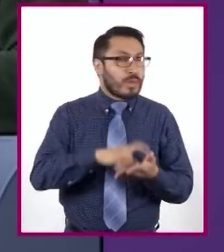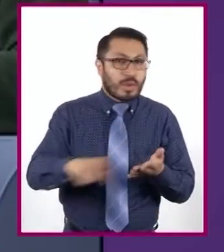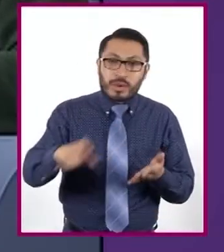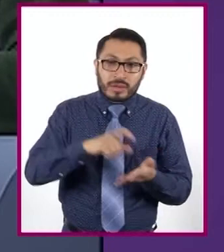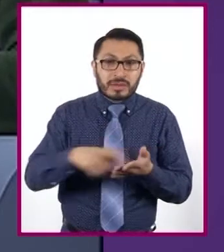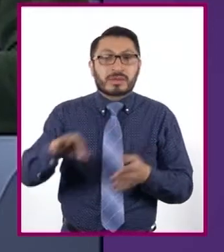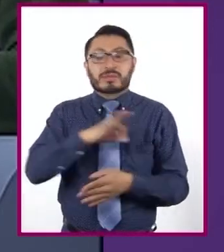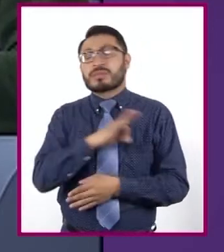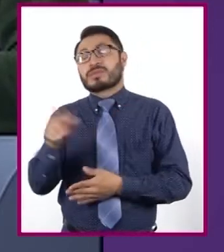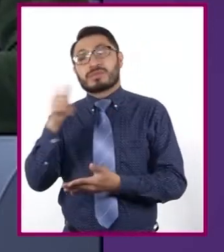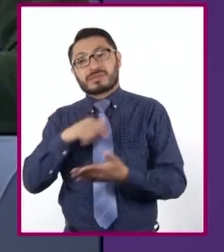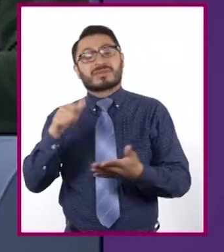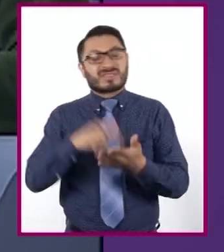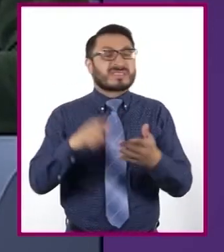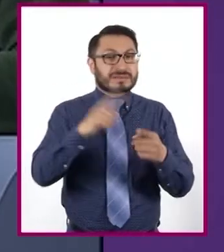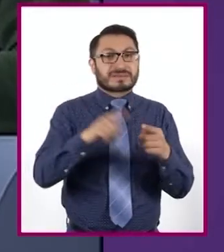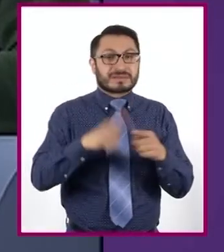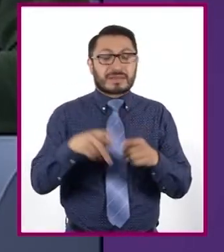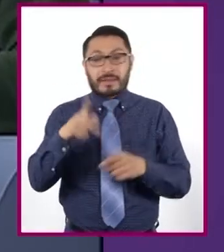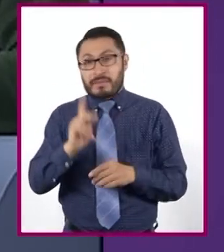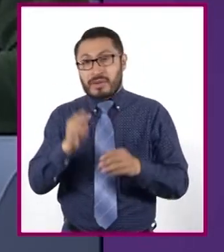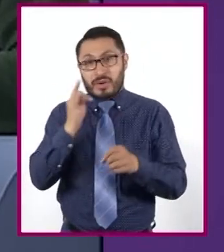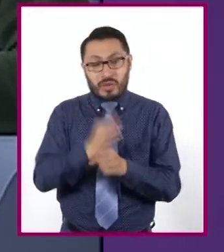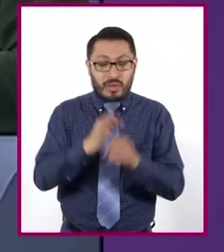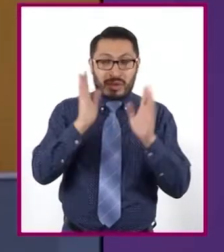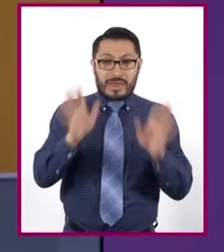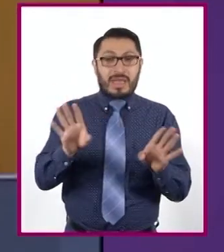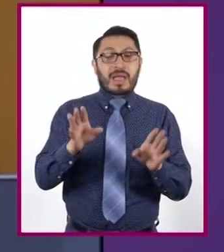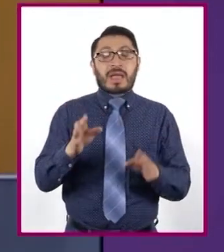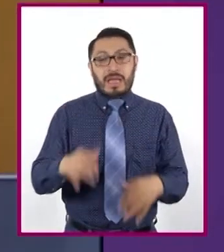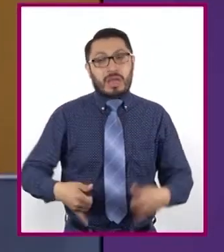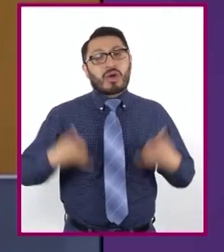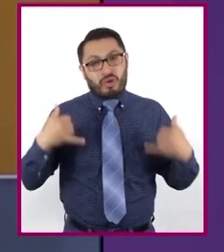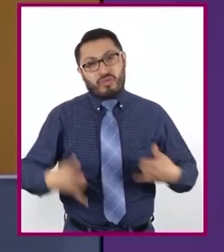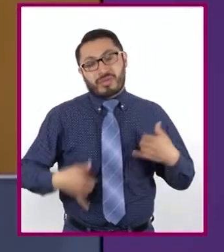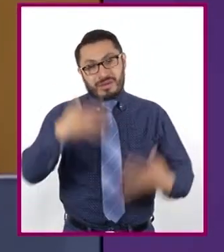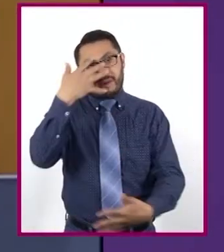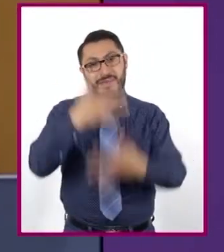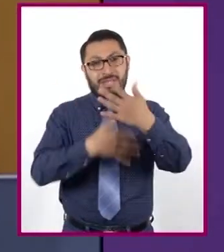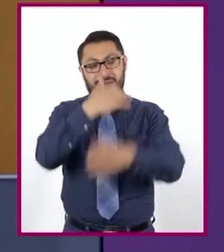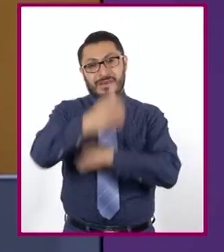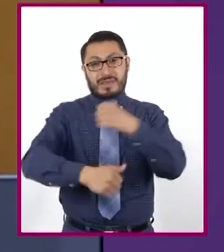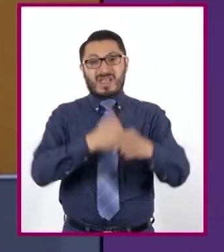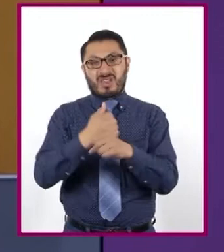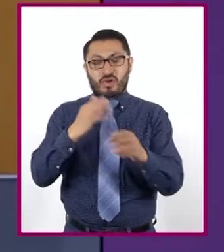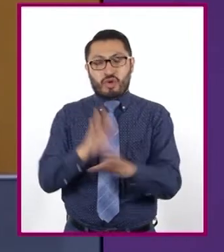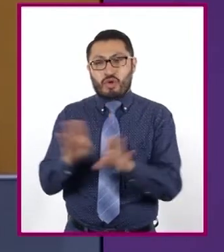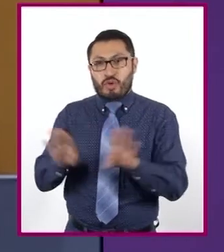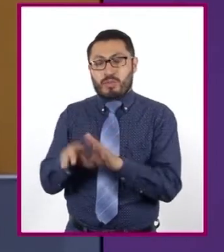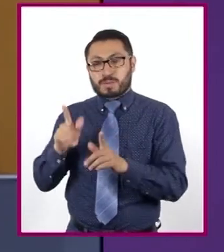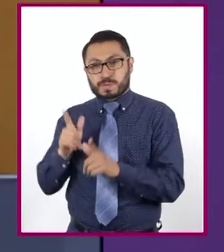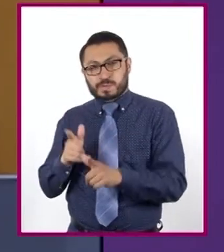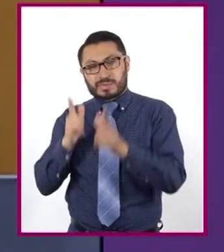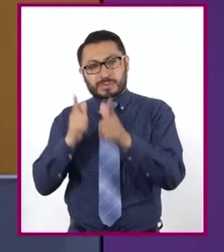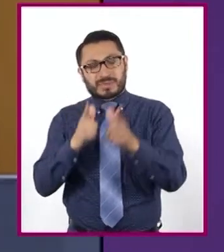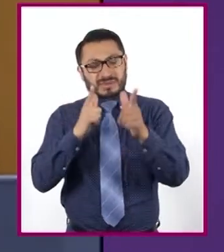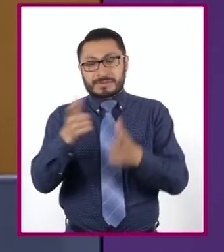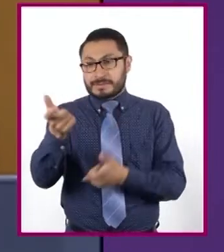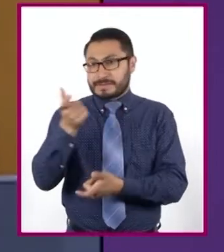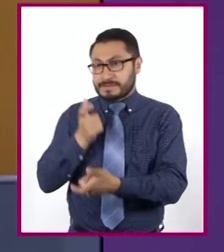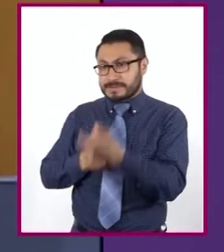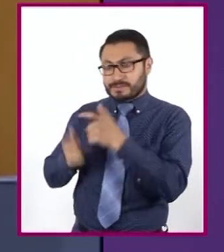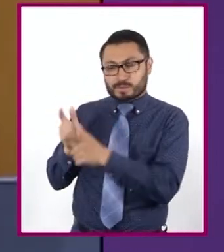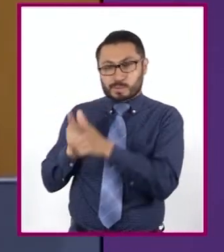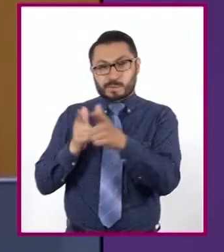en muchas regiones ya está pasando lamentablemente, hay jóvenes de 15 años que son sicarios, asesinos a sueldo. Y esto, ¿cuál es el riesgo?